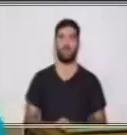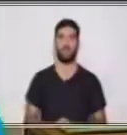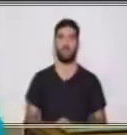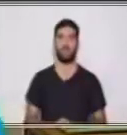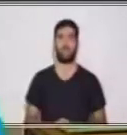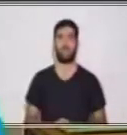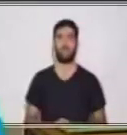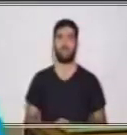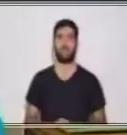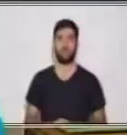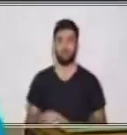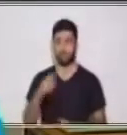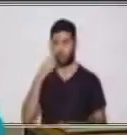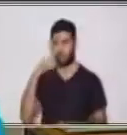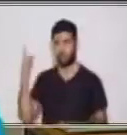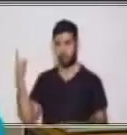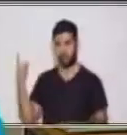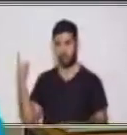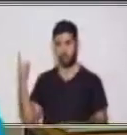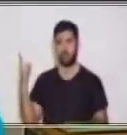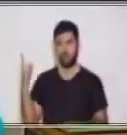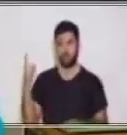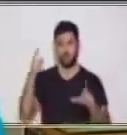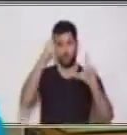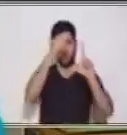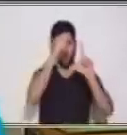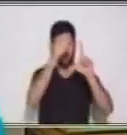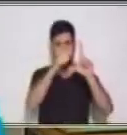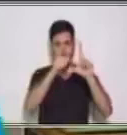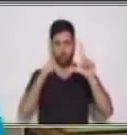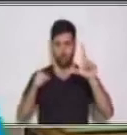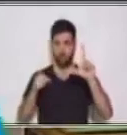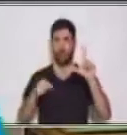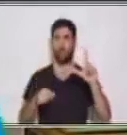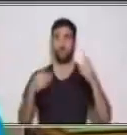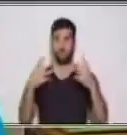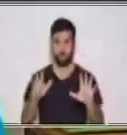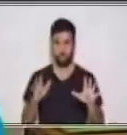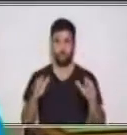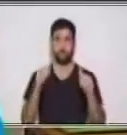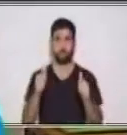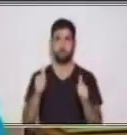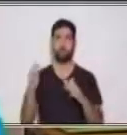Lo vamos a poner aquí paradito así, para que se diferencie de alfa con gamma. Muy bien.